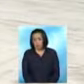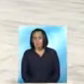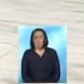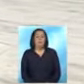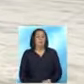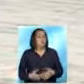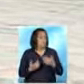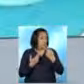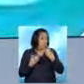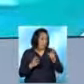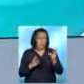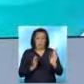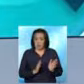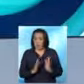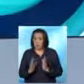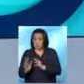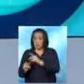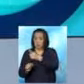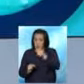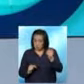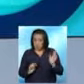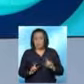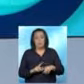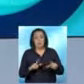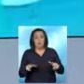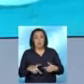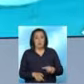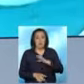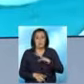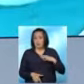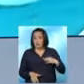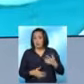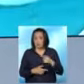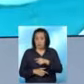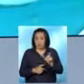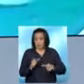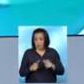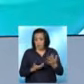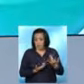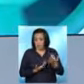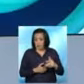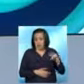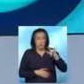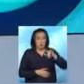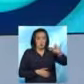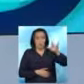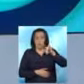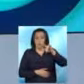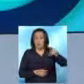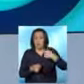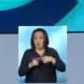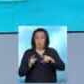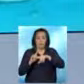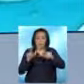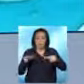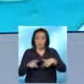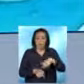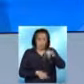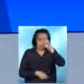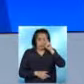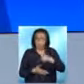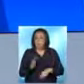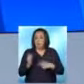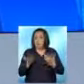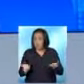Bien, Romina, vemos más orden entonces en este lugar, en el Callao, donde se están esperando más vuelos para dirigirse a otros puntos del país, pero hay